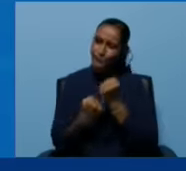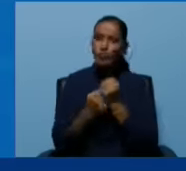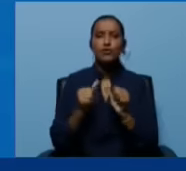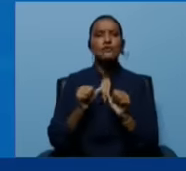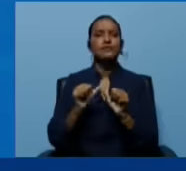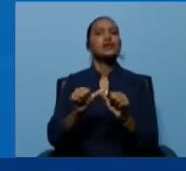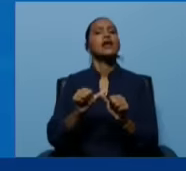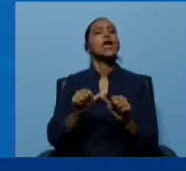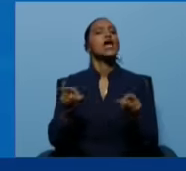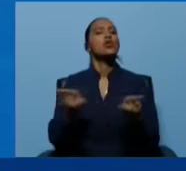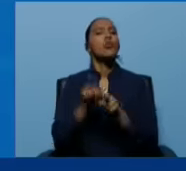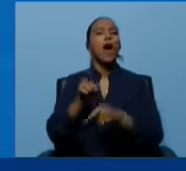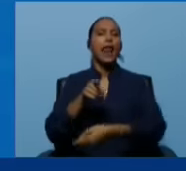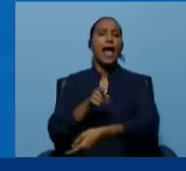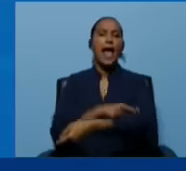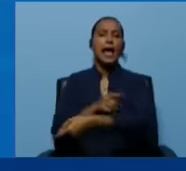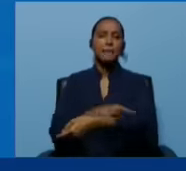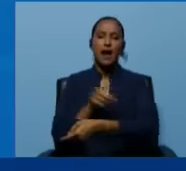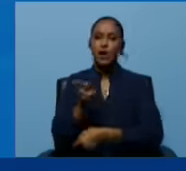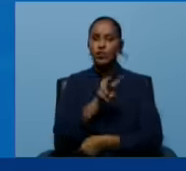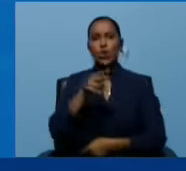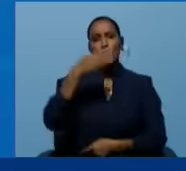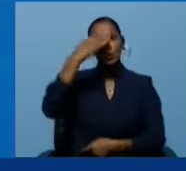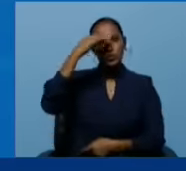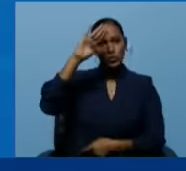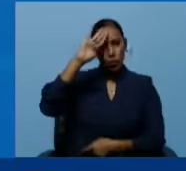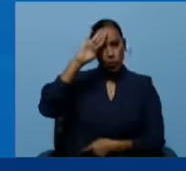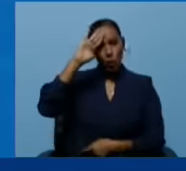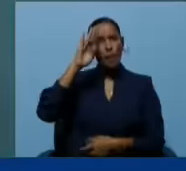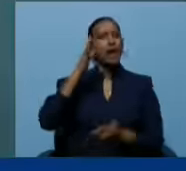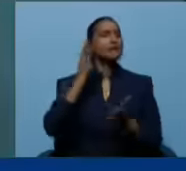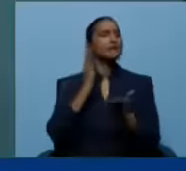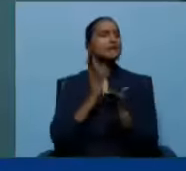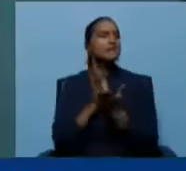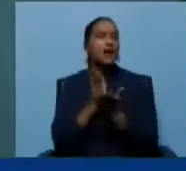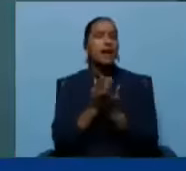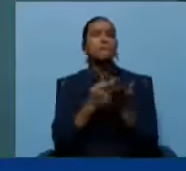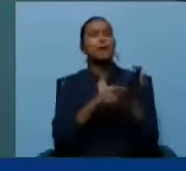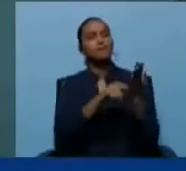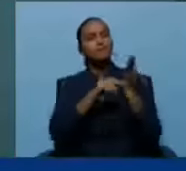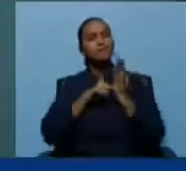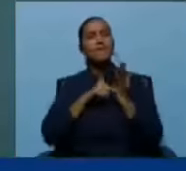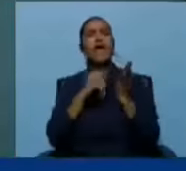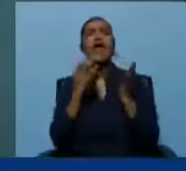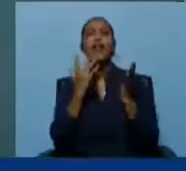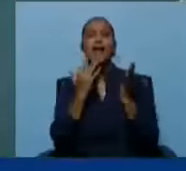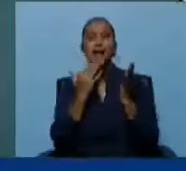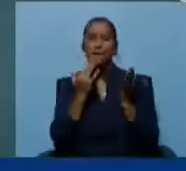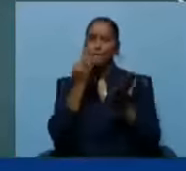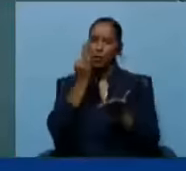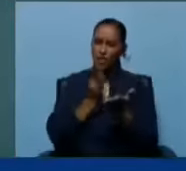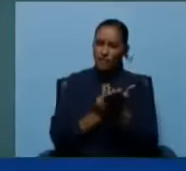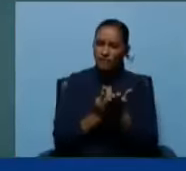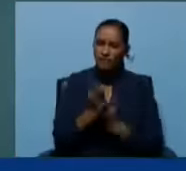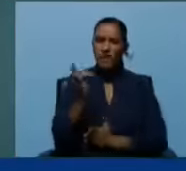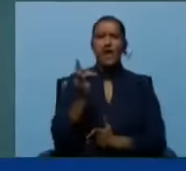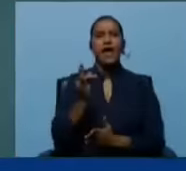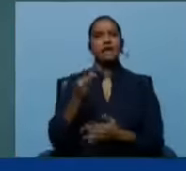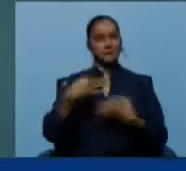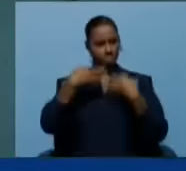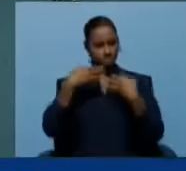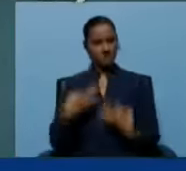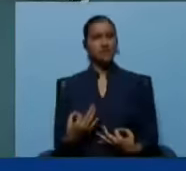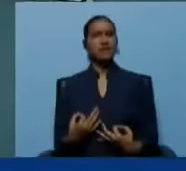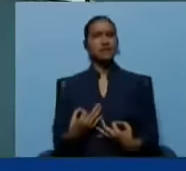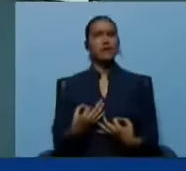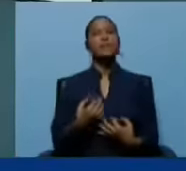ejemplo de esa valentía, de esa lealtad, de esa firmeza, de esa